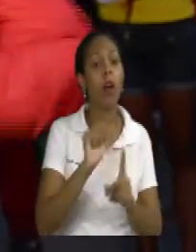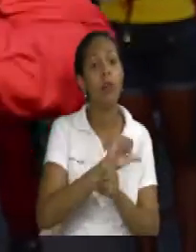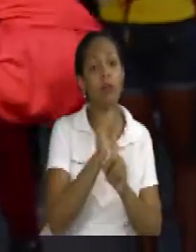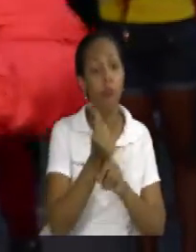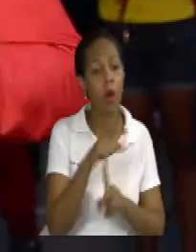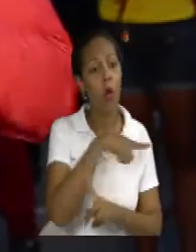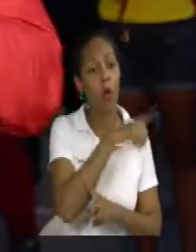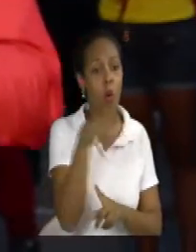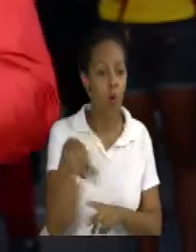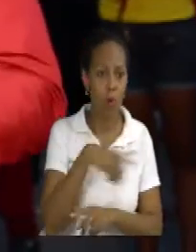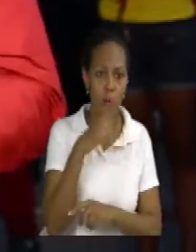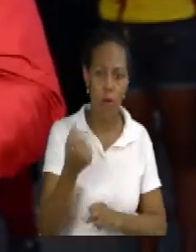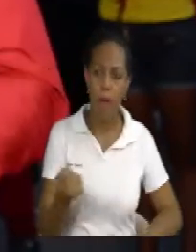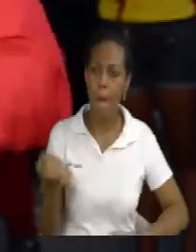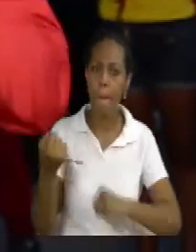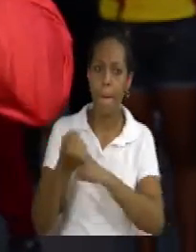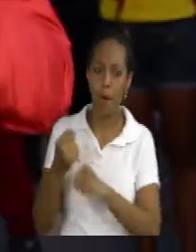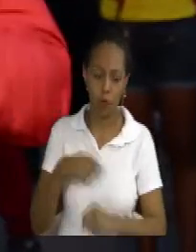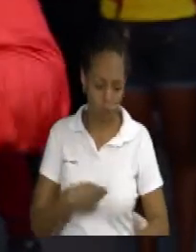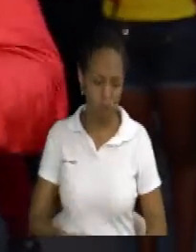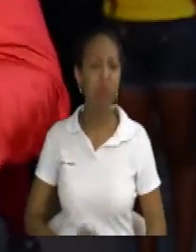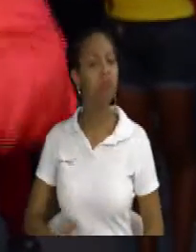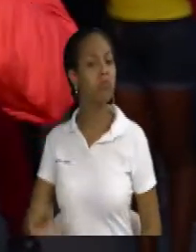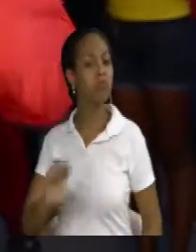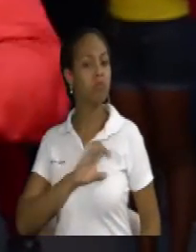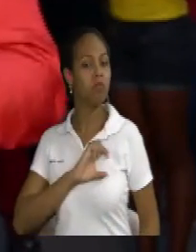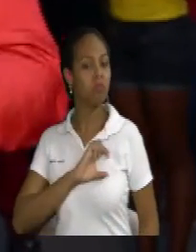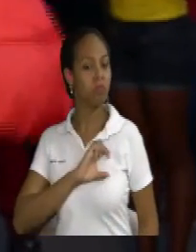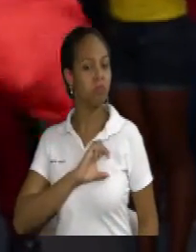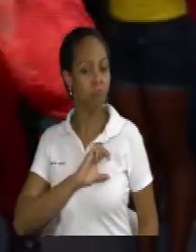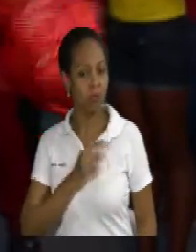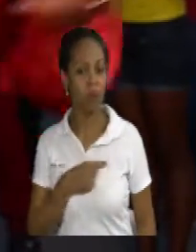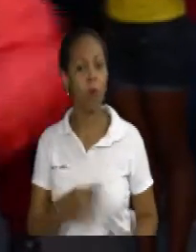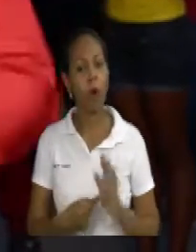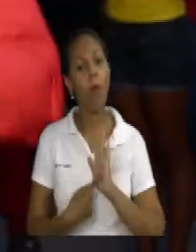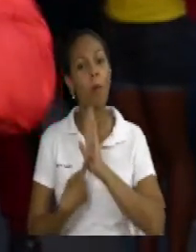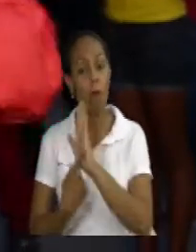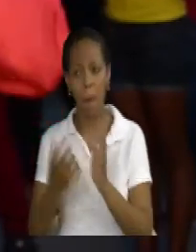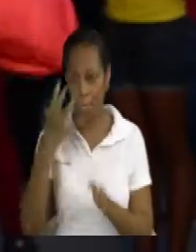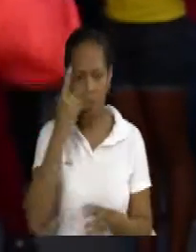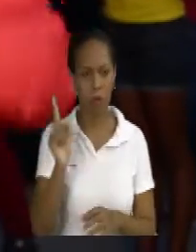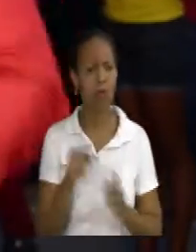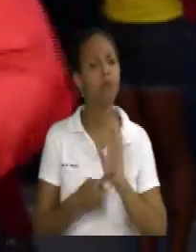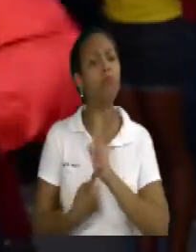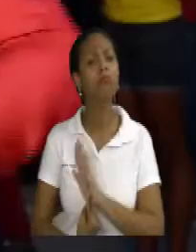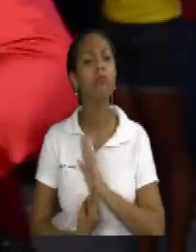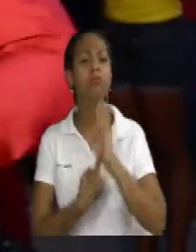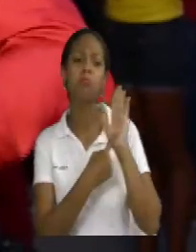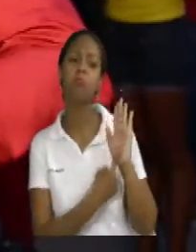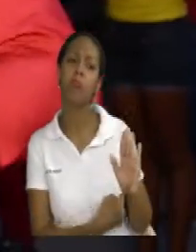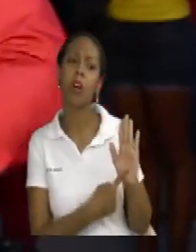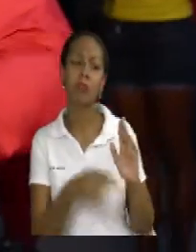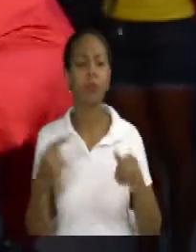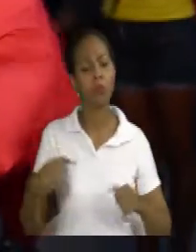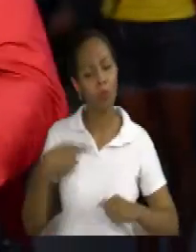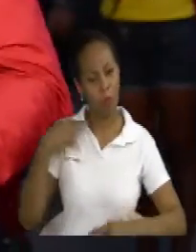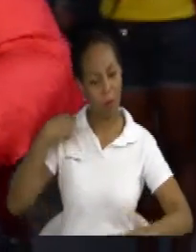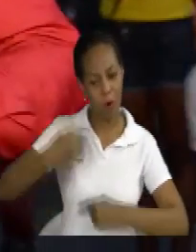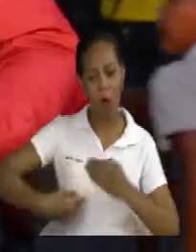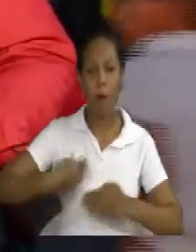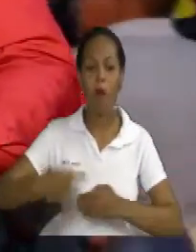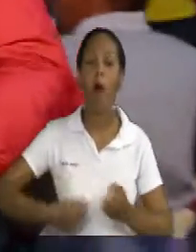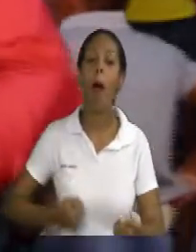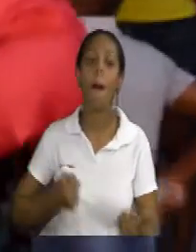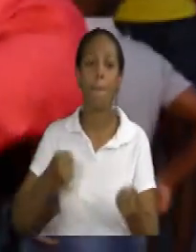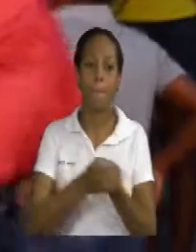participar y a colocarse un botón de esto para mostrar sin pena que hemos hecho y vamos a seguir haciendo y construyendo por nuestro país y